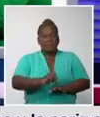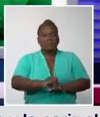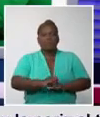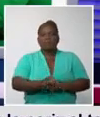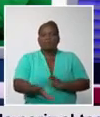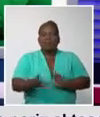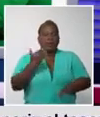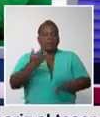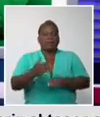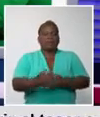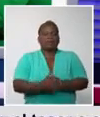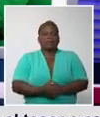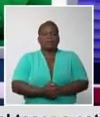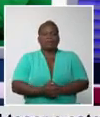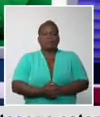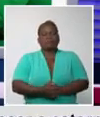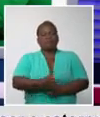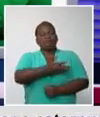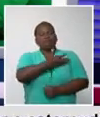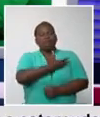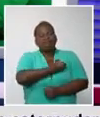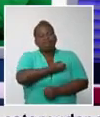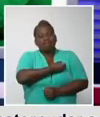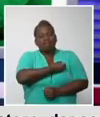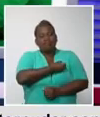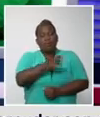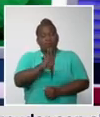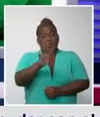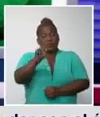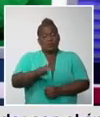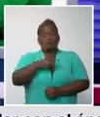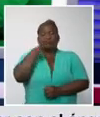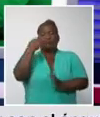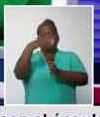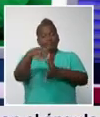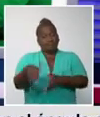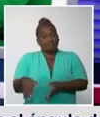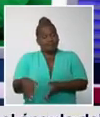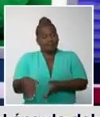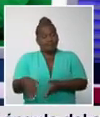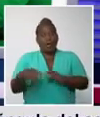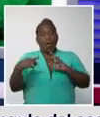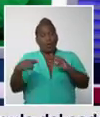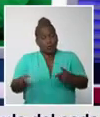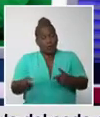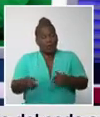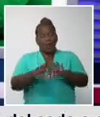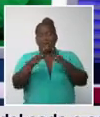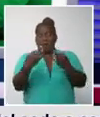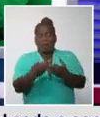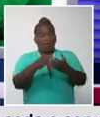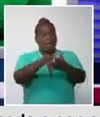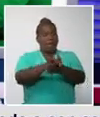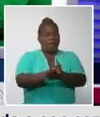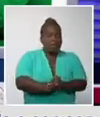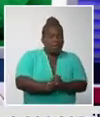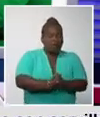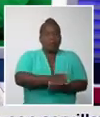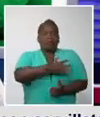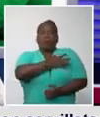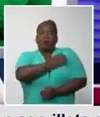reanimación. Lamentamos mucho estos 4 fallecimientos, reiteramos nuestras condolencias a familiares y